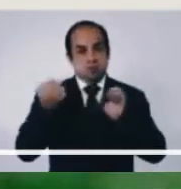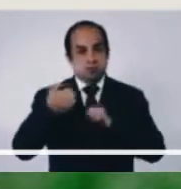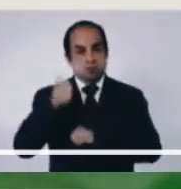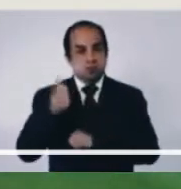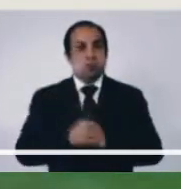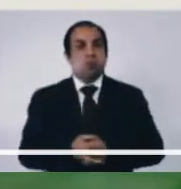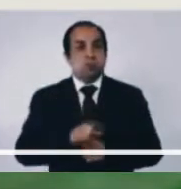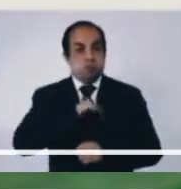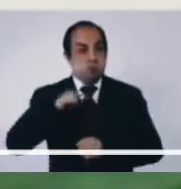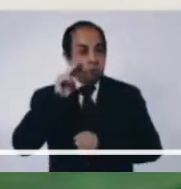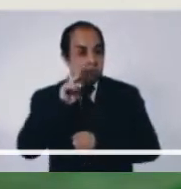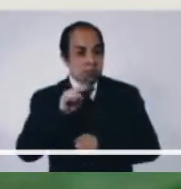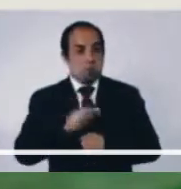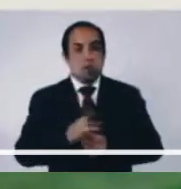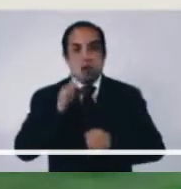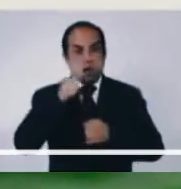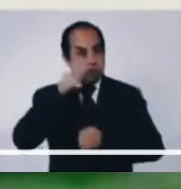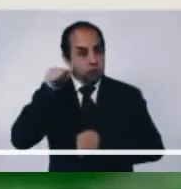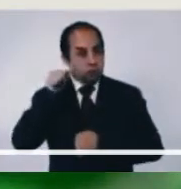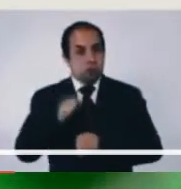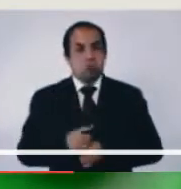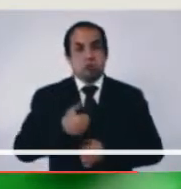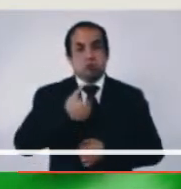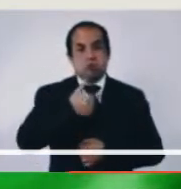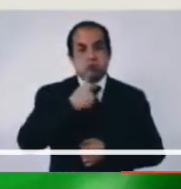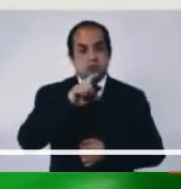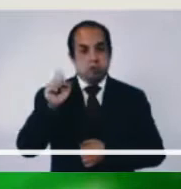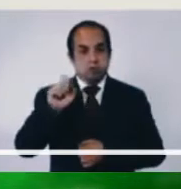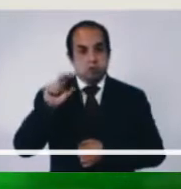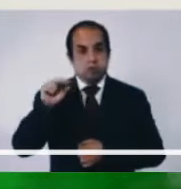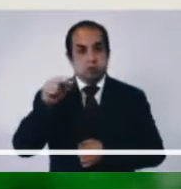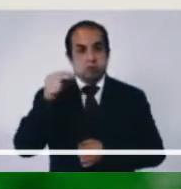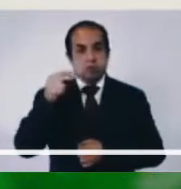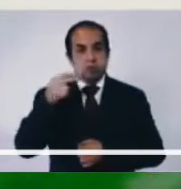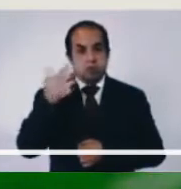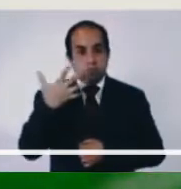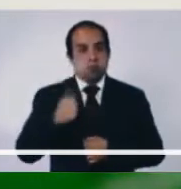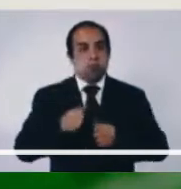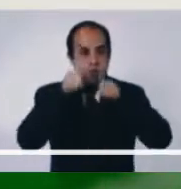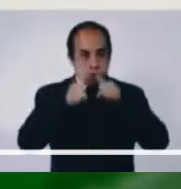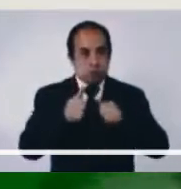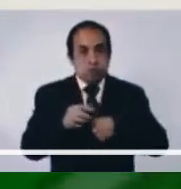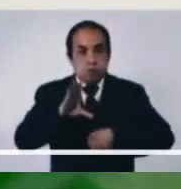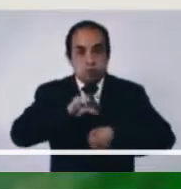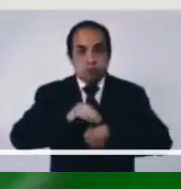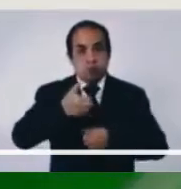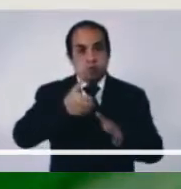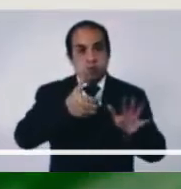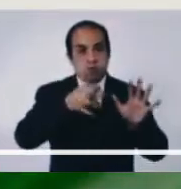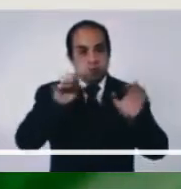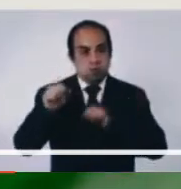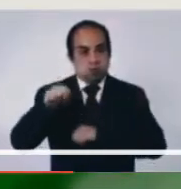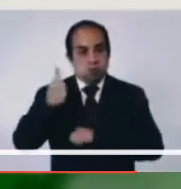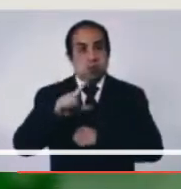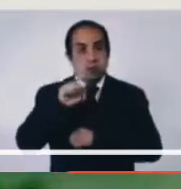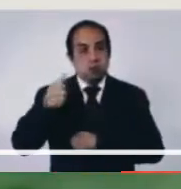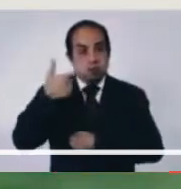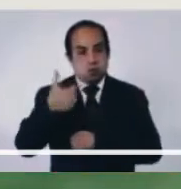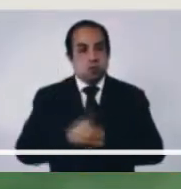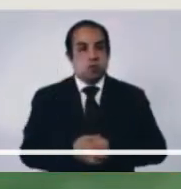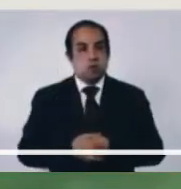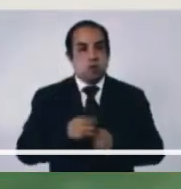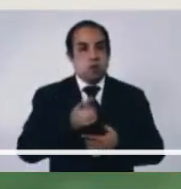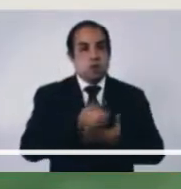visto en el último día, ayer, 185 atenciones totales en el 911. 107